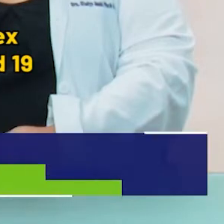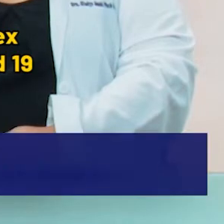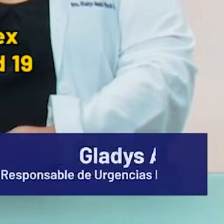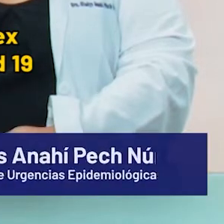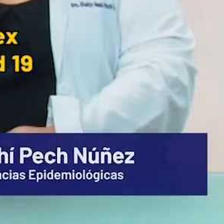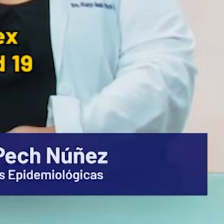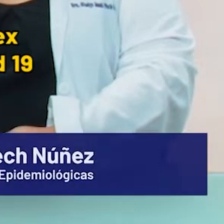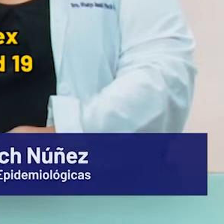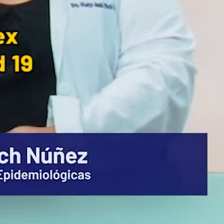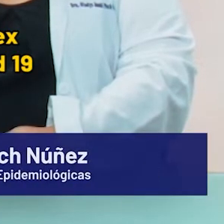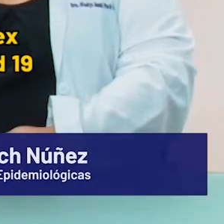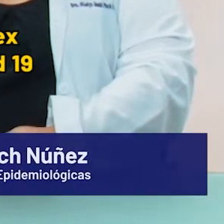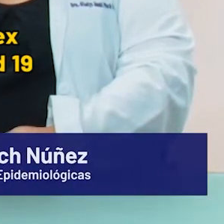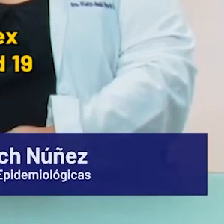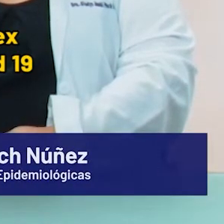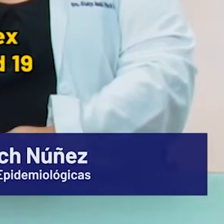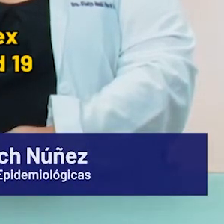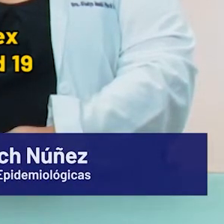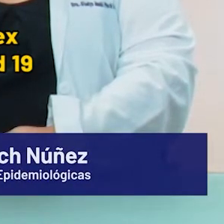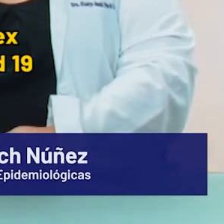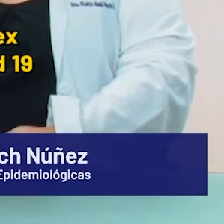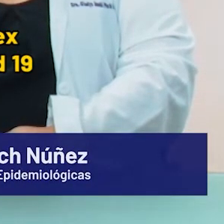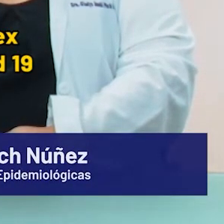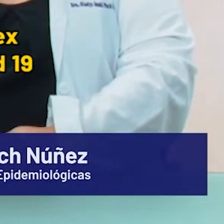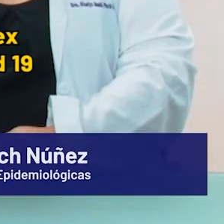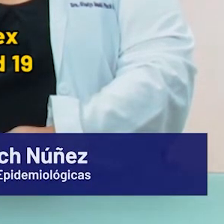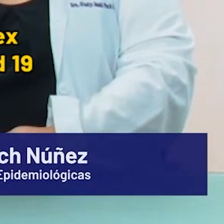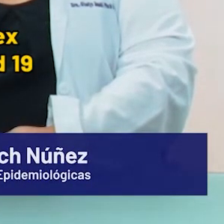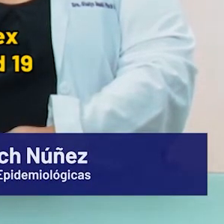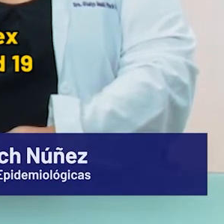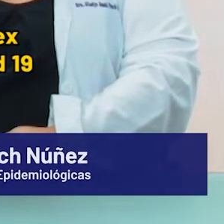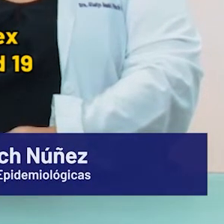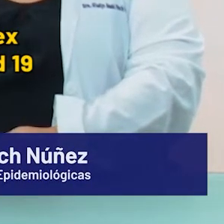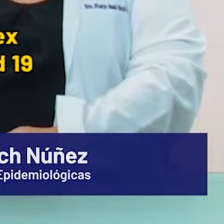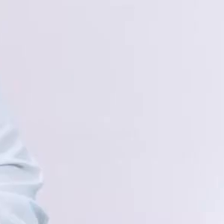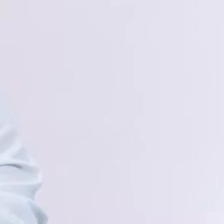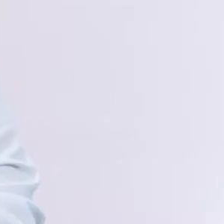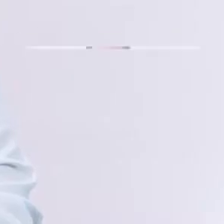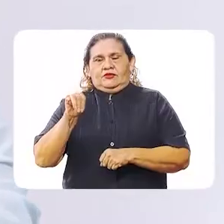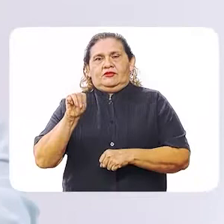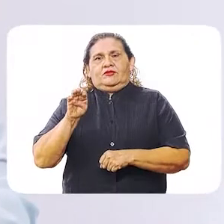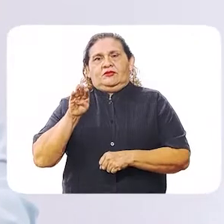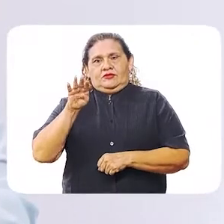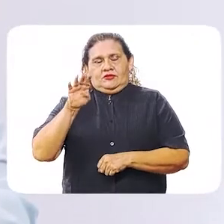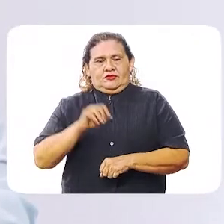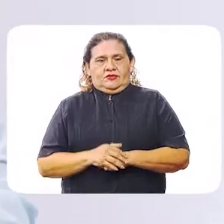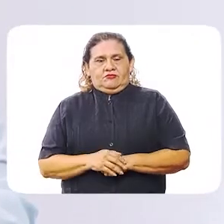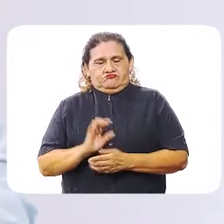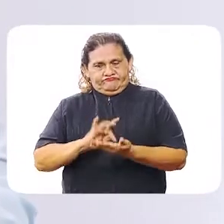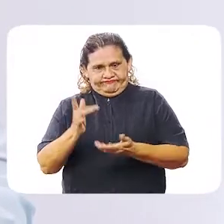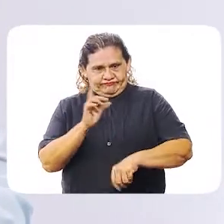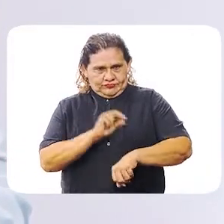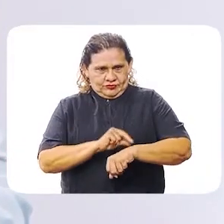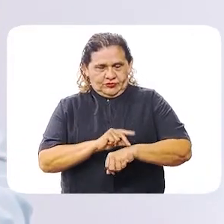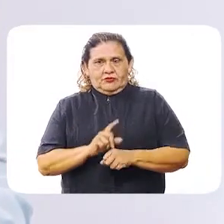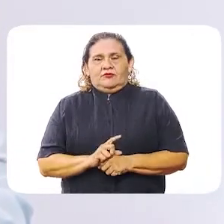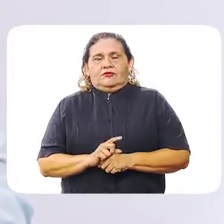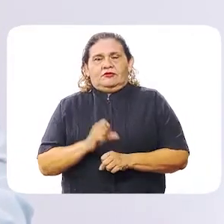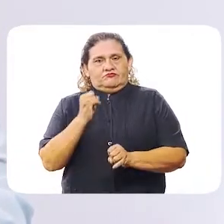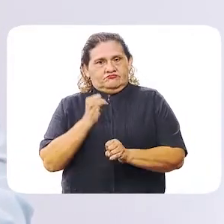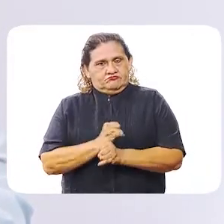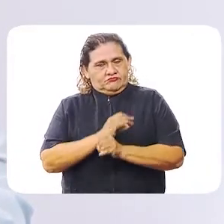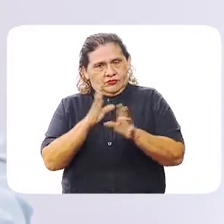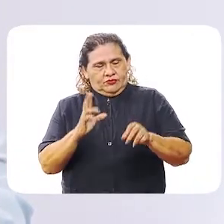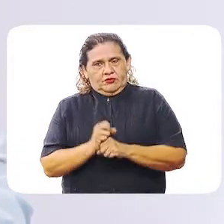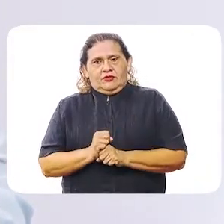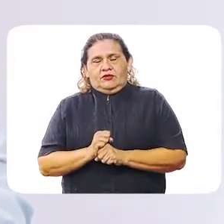Buenas tardes. Nos permitimos dar el informe diario relacionado con el COVID-19. Adelante, doctora. Gracias, doctora. Buenas tardes. Este es el parte médico de